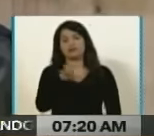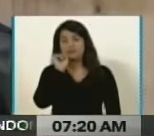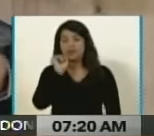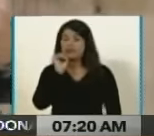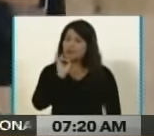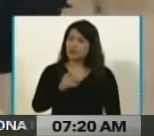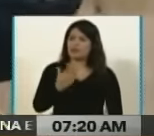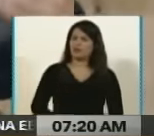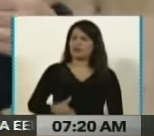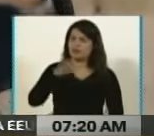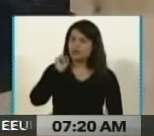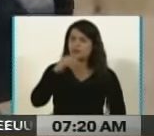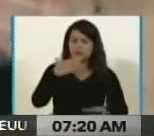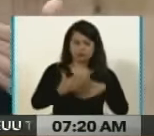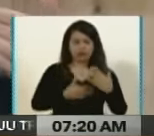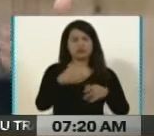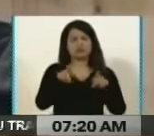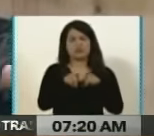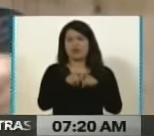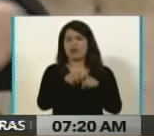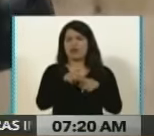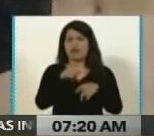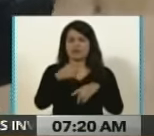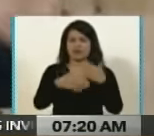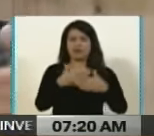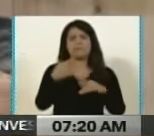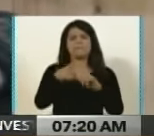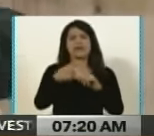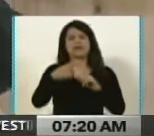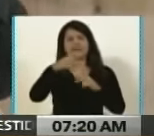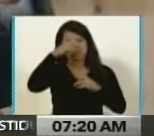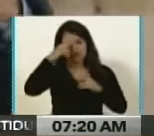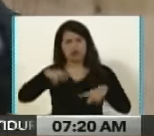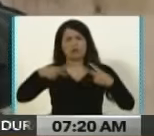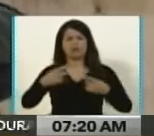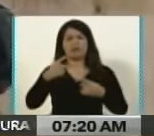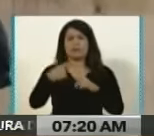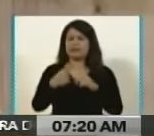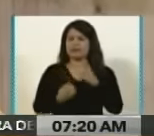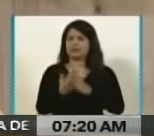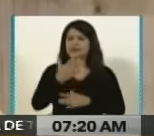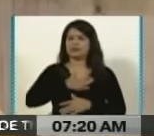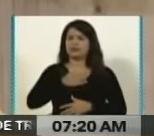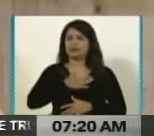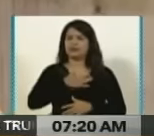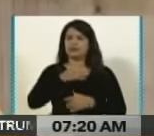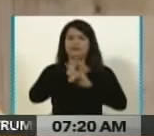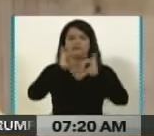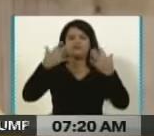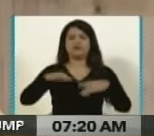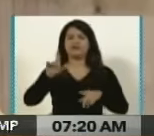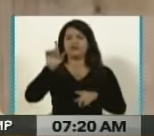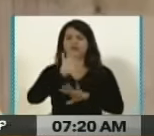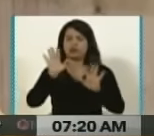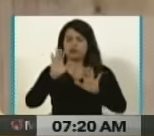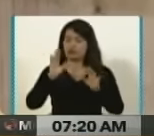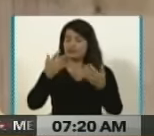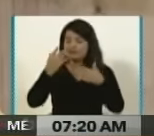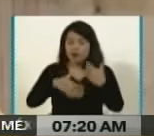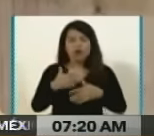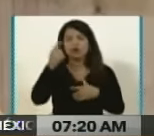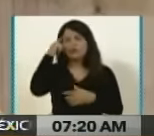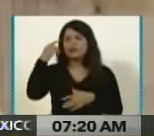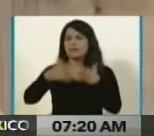entender que el proceso de rebelión, de renovación y renacimiento no termina nunca. Que siempre estamos en